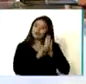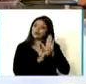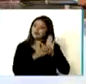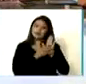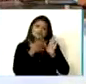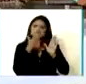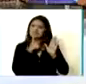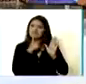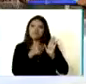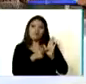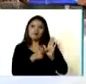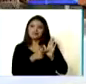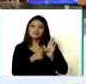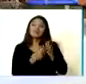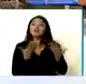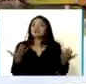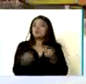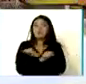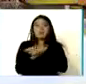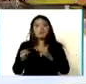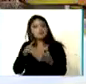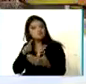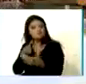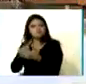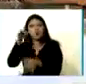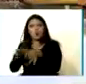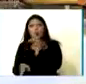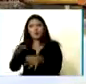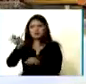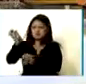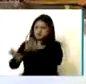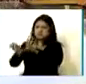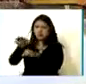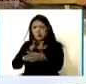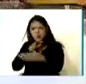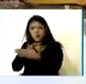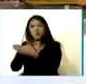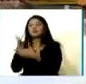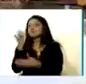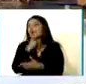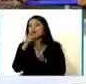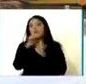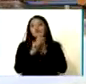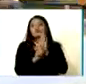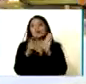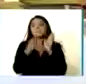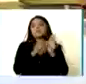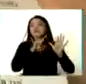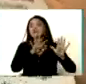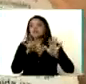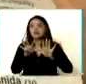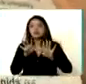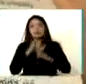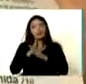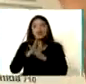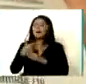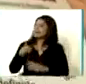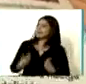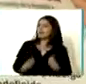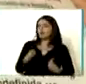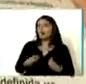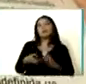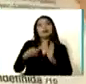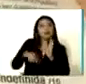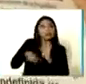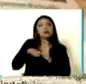tema del juicio político, no se le puede hacer un juicio político. No existe en la Constitución del 99. A mí me preocupa que ellos insistan con esta agenda, ¿no?